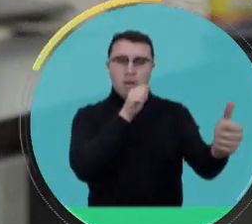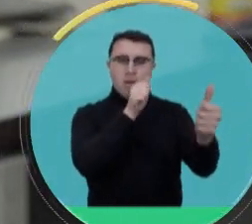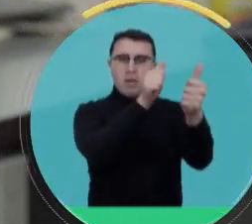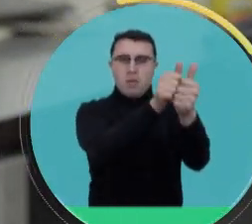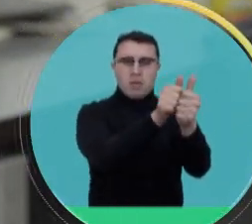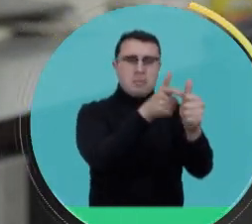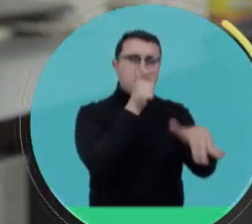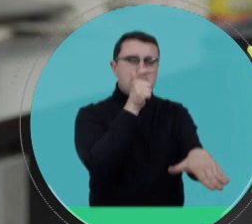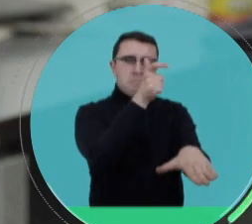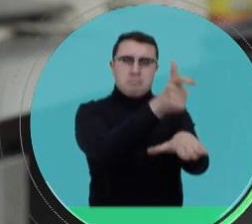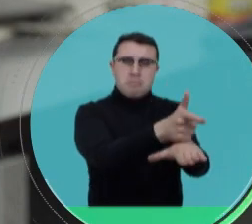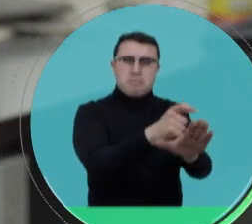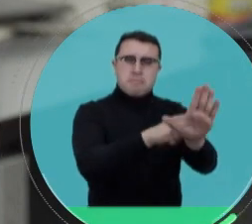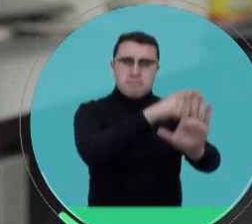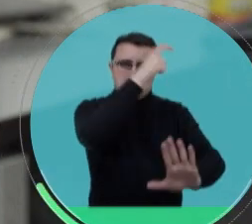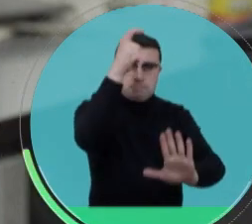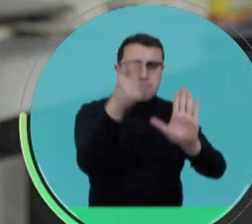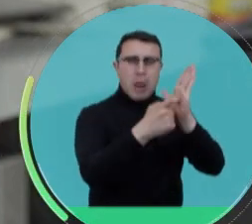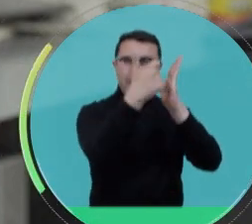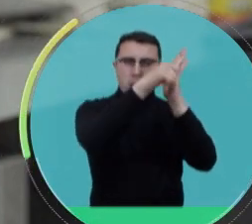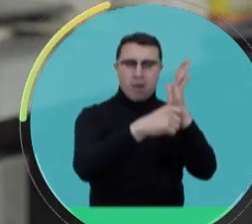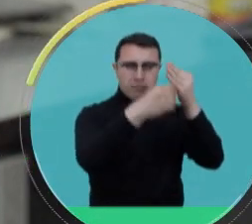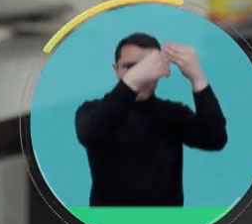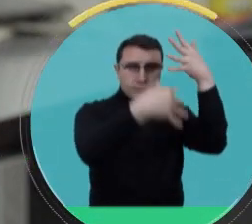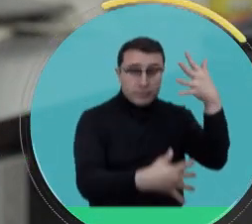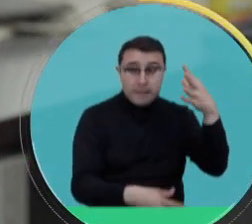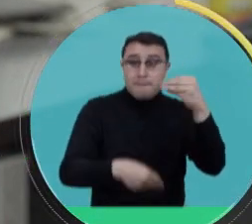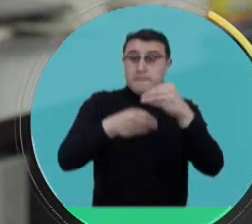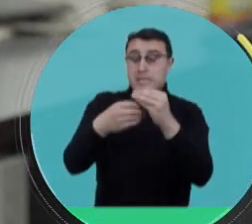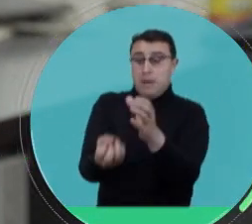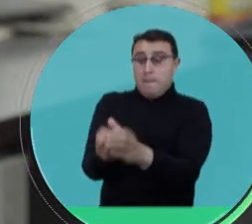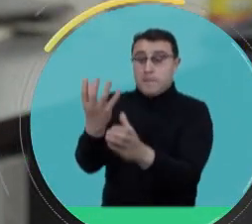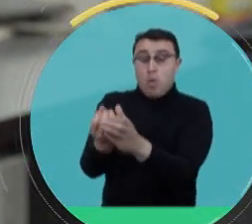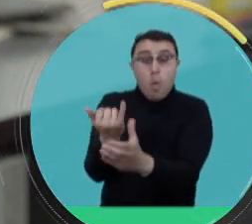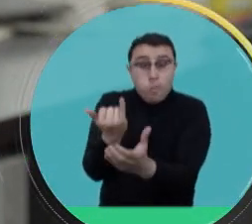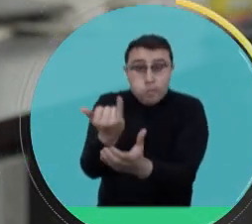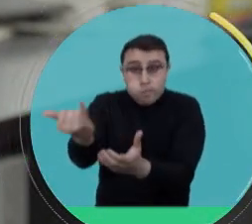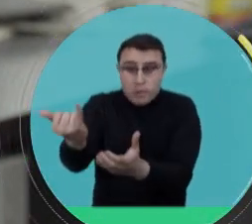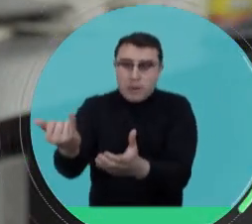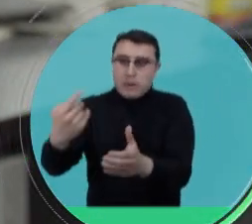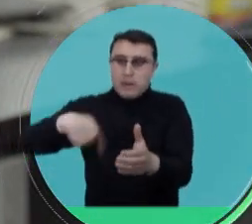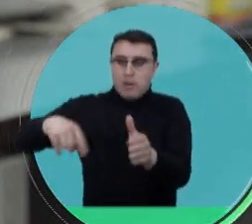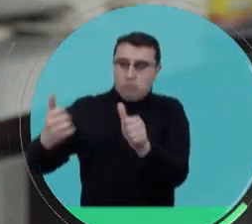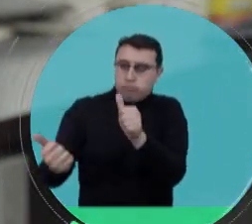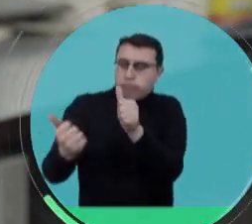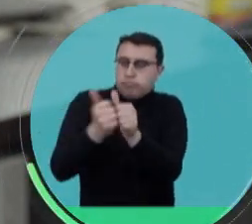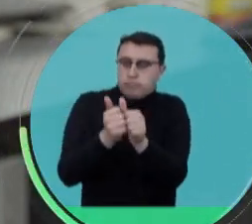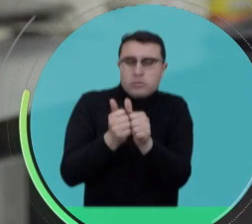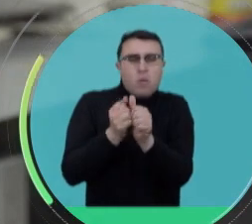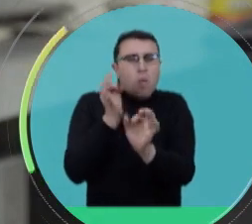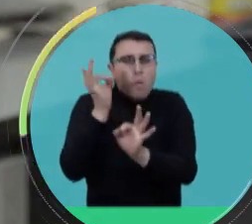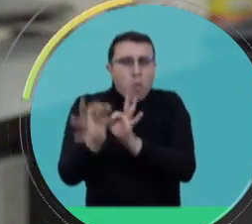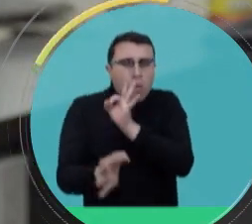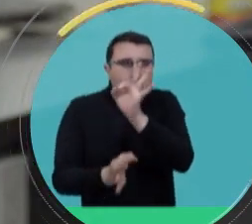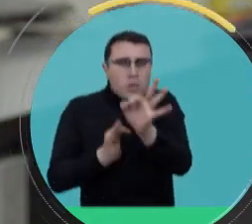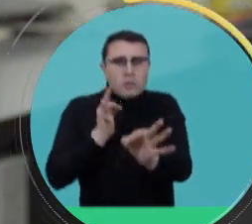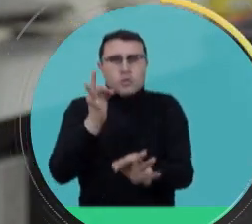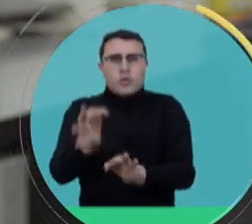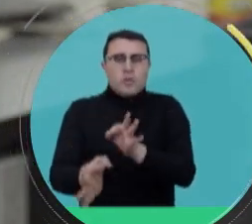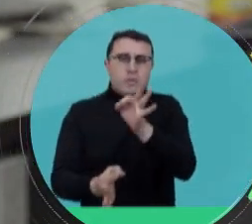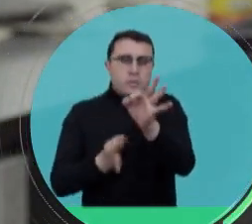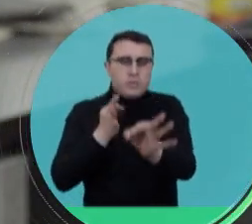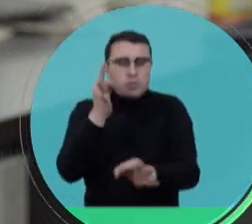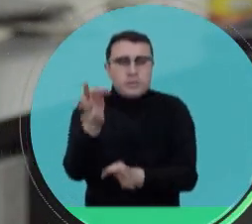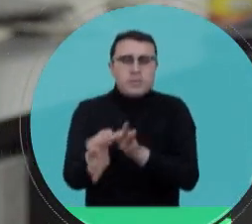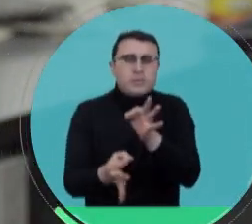dedicadas a acompañar y vigilar digamos toda la parrilla pero también desde la producción eh cuidar